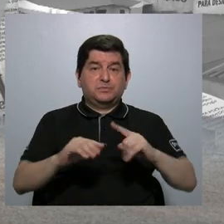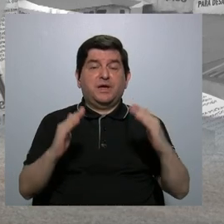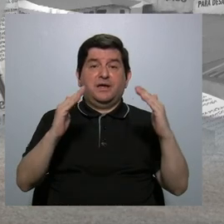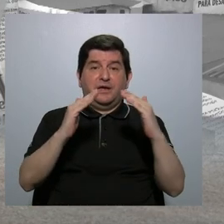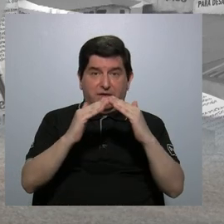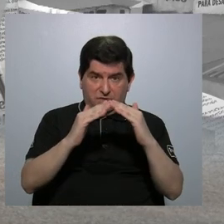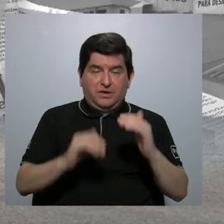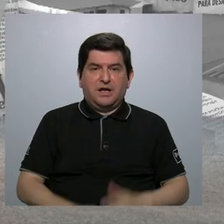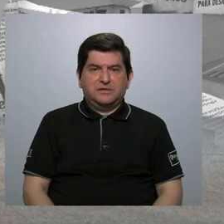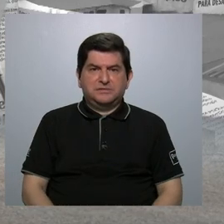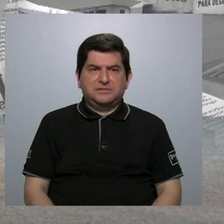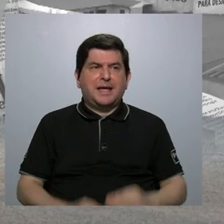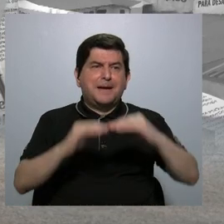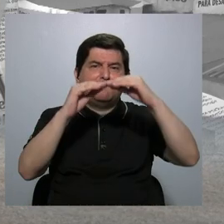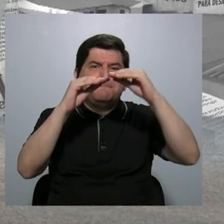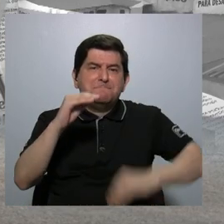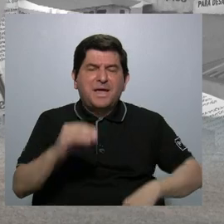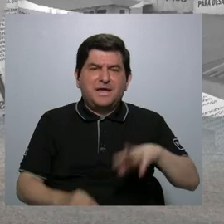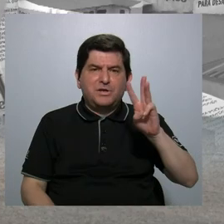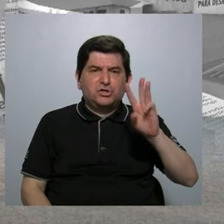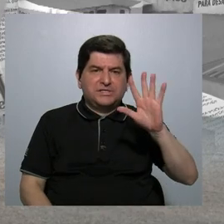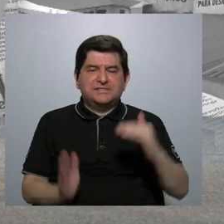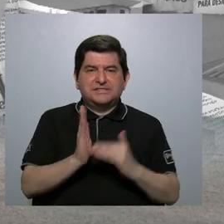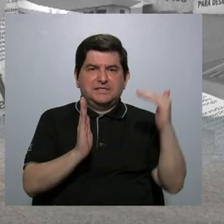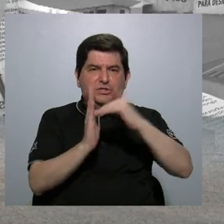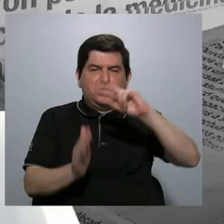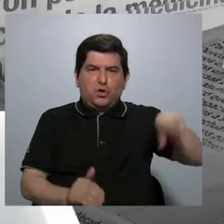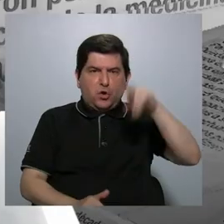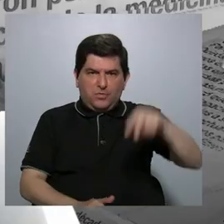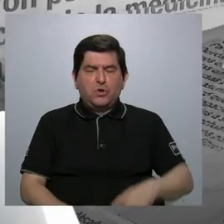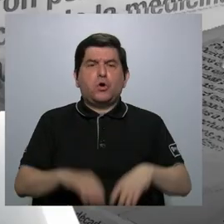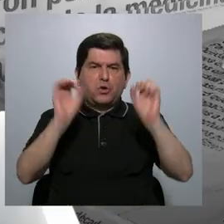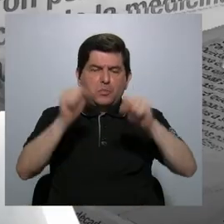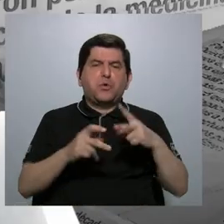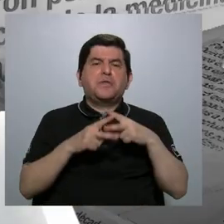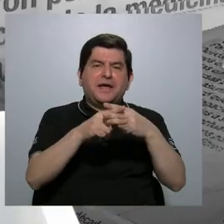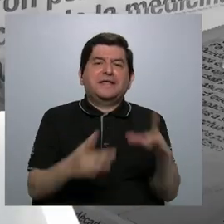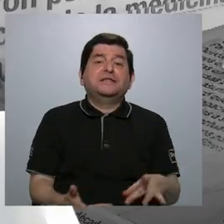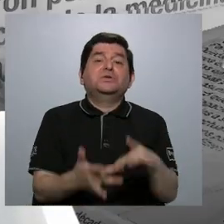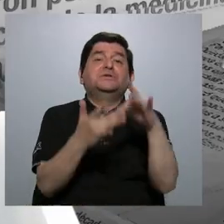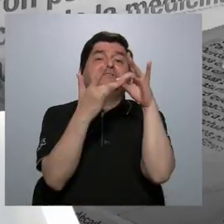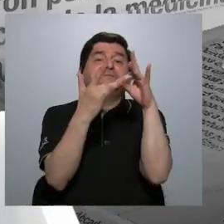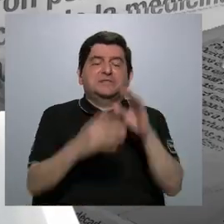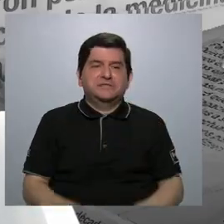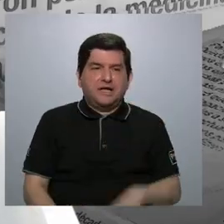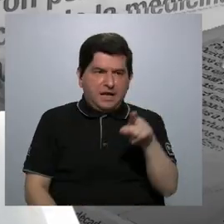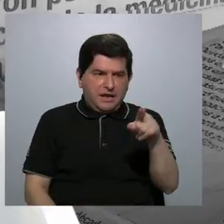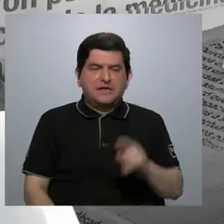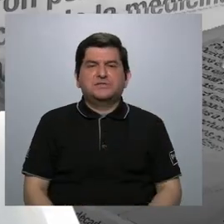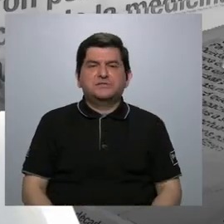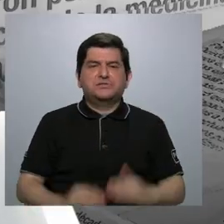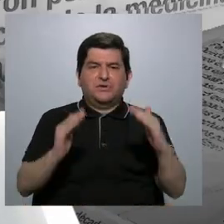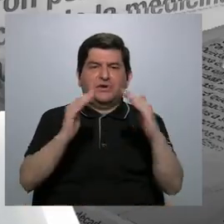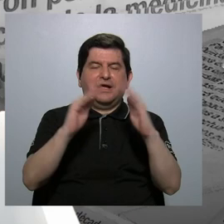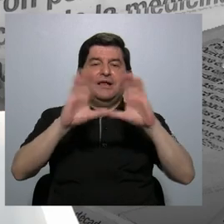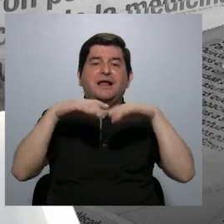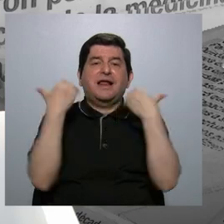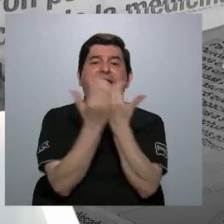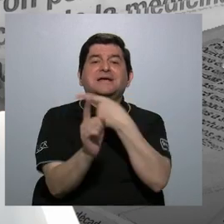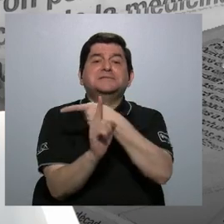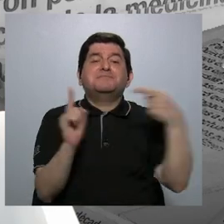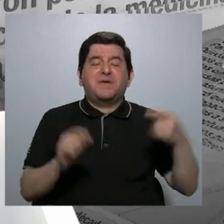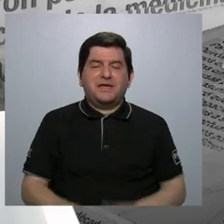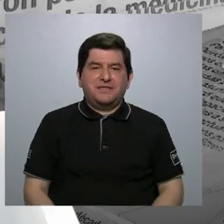casa cuesta menos de 65 millones de colones, puedo tener un crédito especial. Y eso se considera vivienda clase media. De